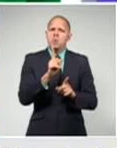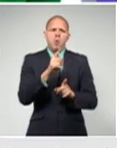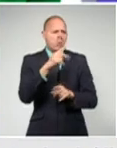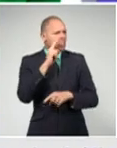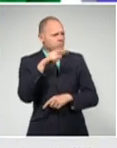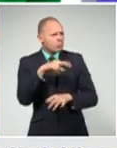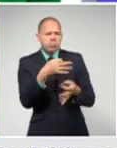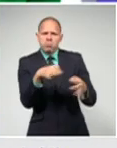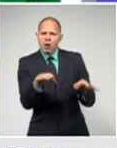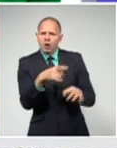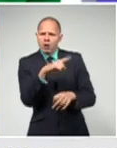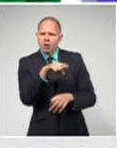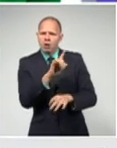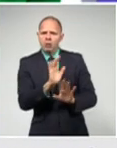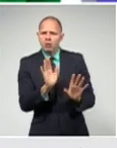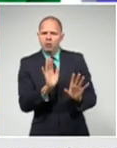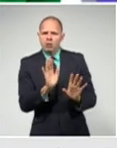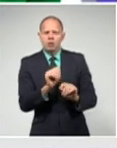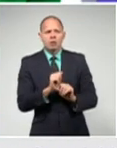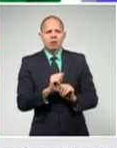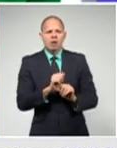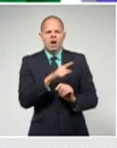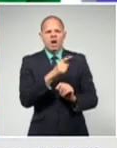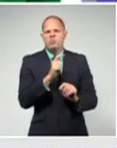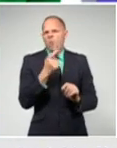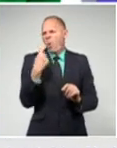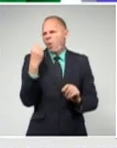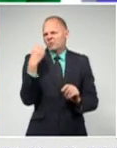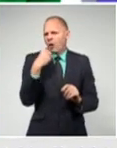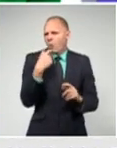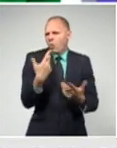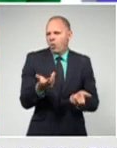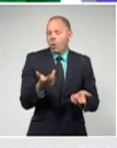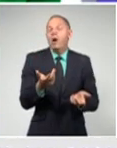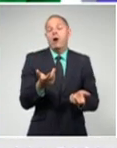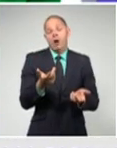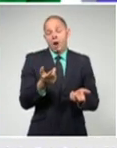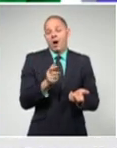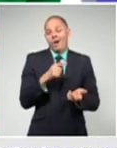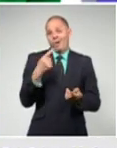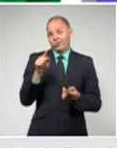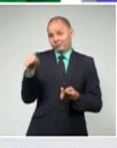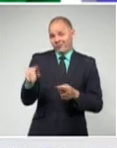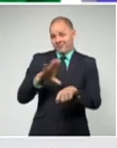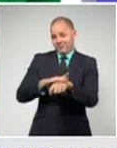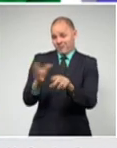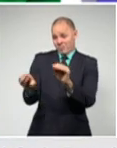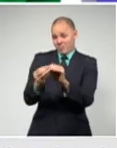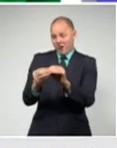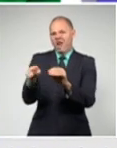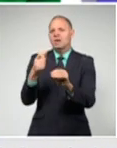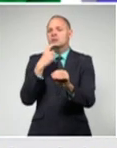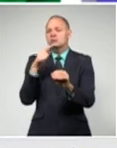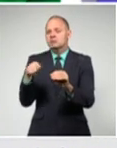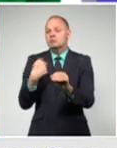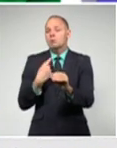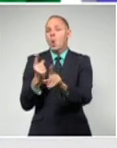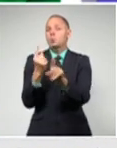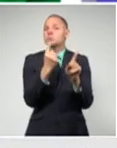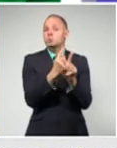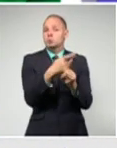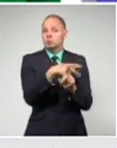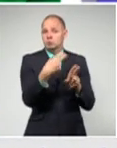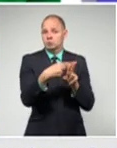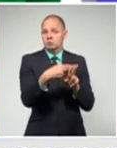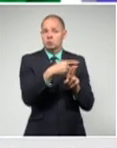paciente. Él se estudia por ser contacto de un caso positivo y en el PCR que se realiza al